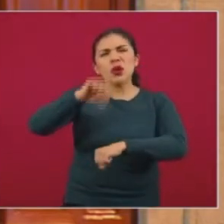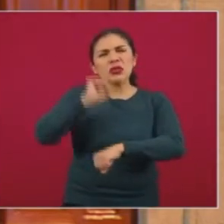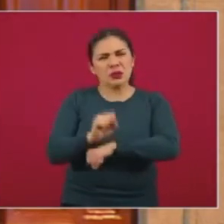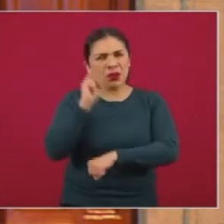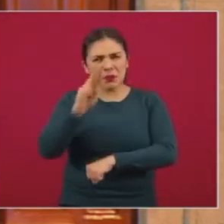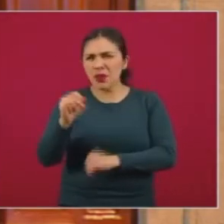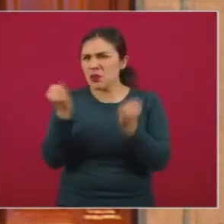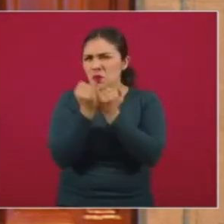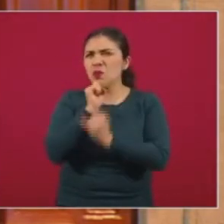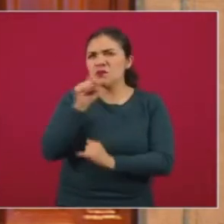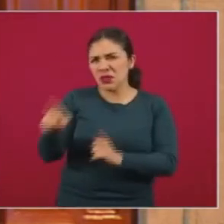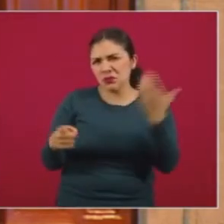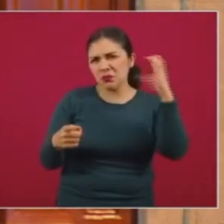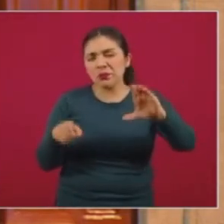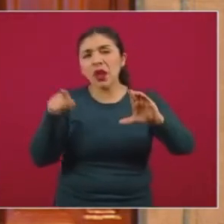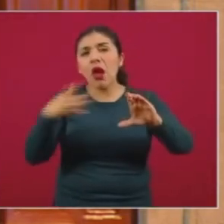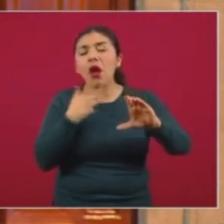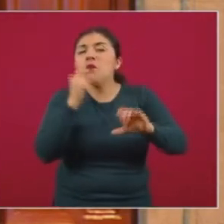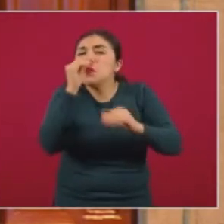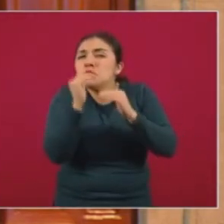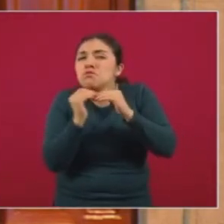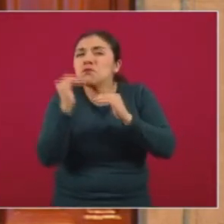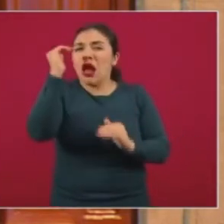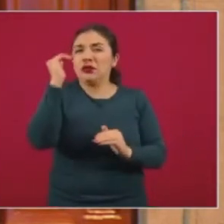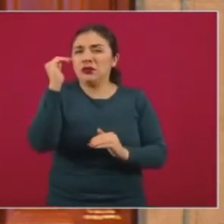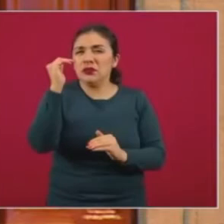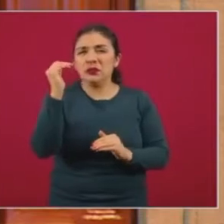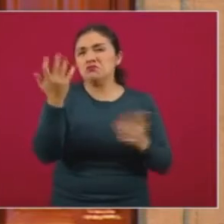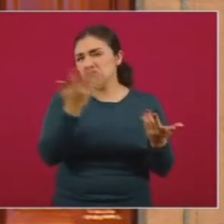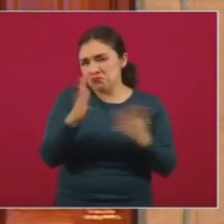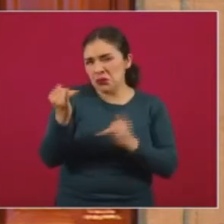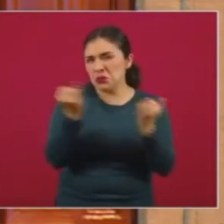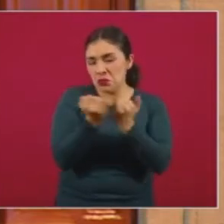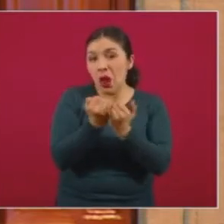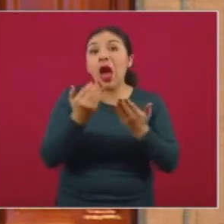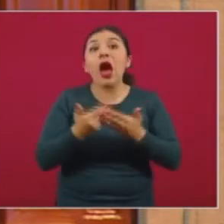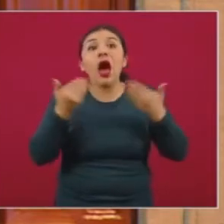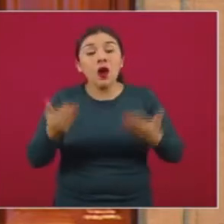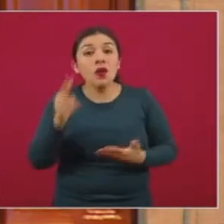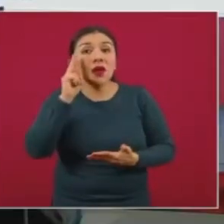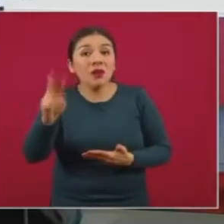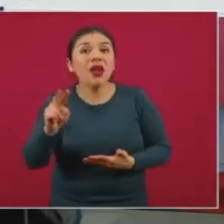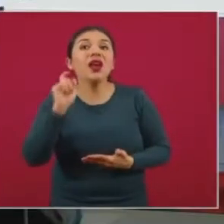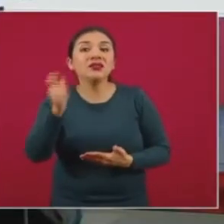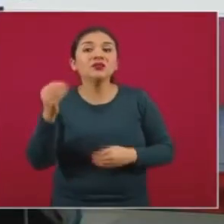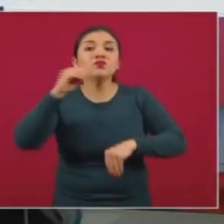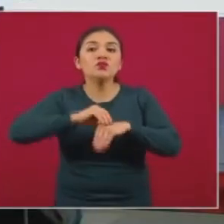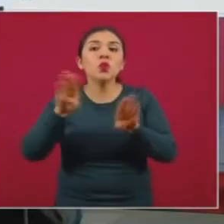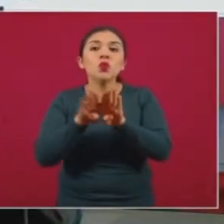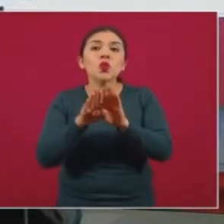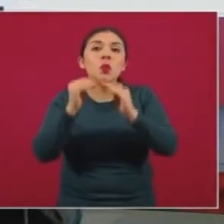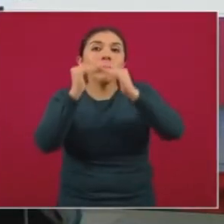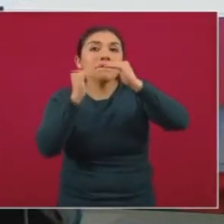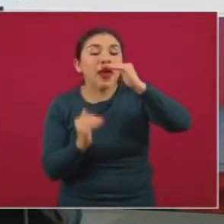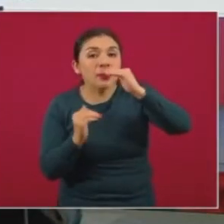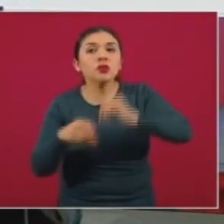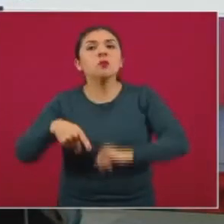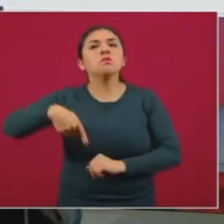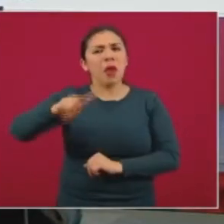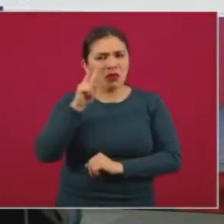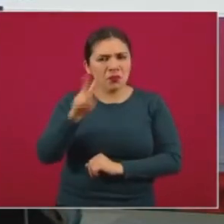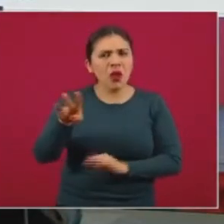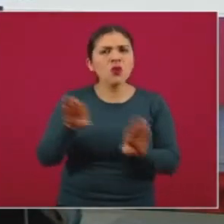estas gráficas, habíamos tenido un incremento similar, ahora se comporta como una disminución, aunque el